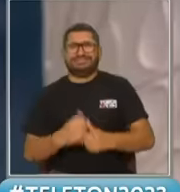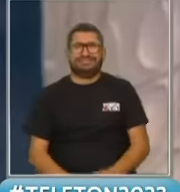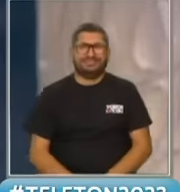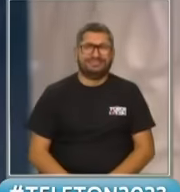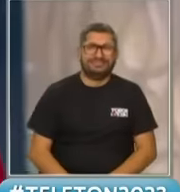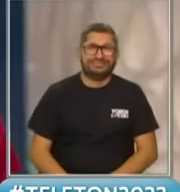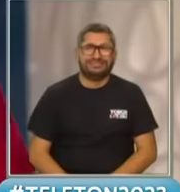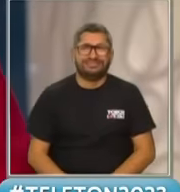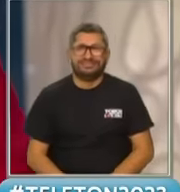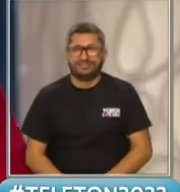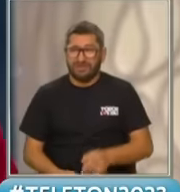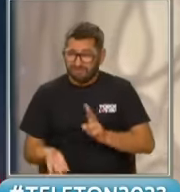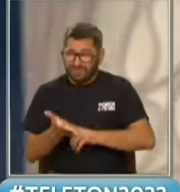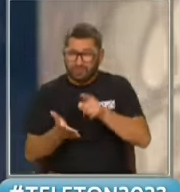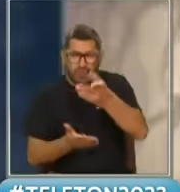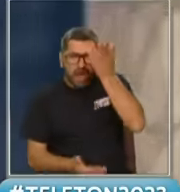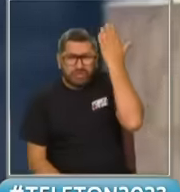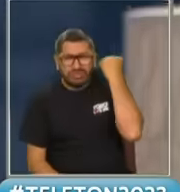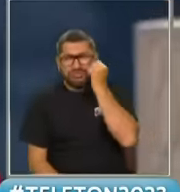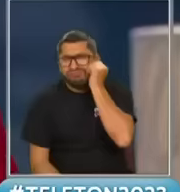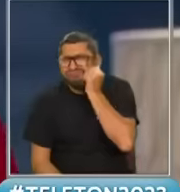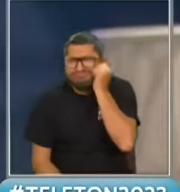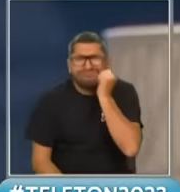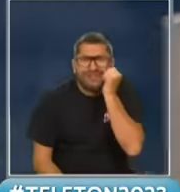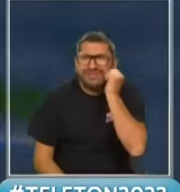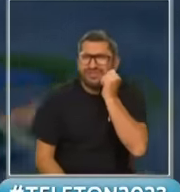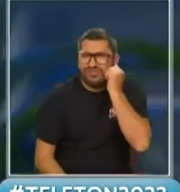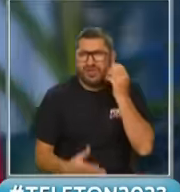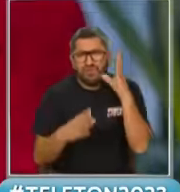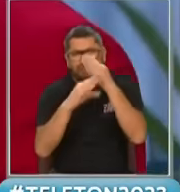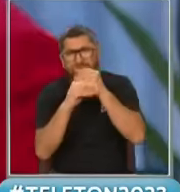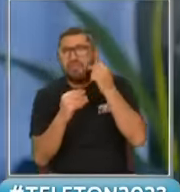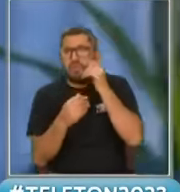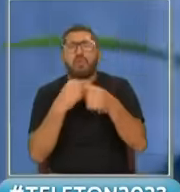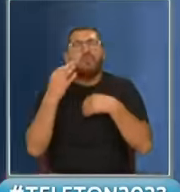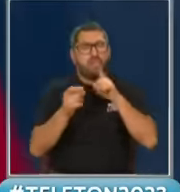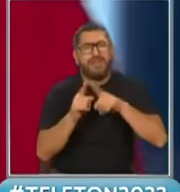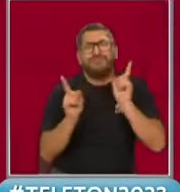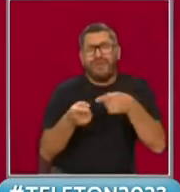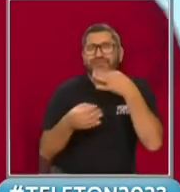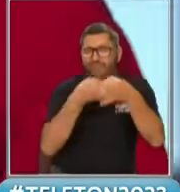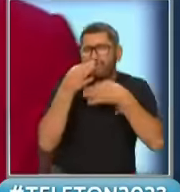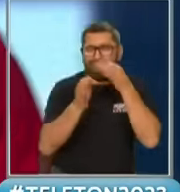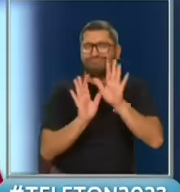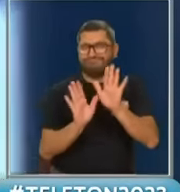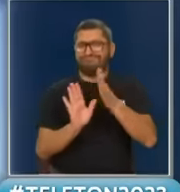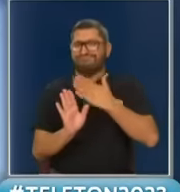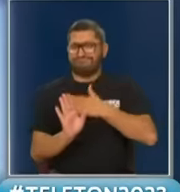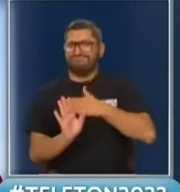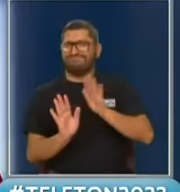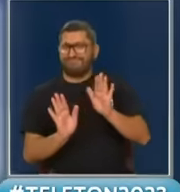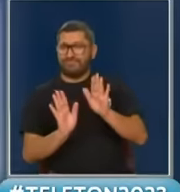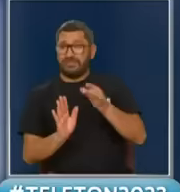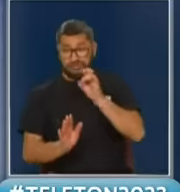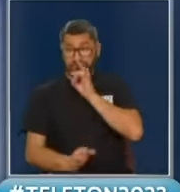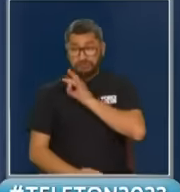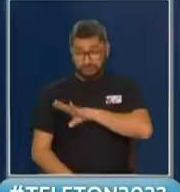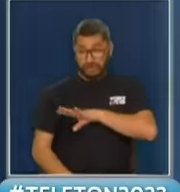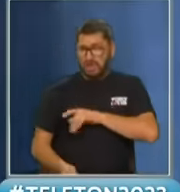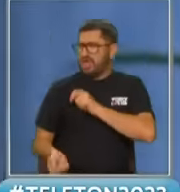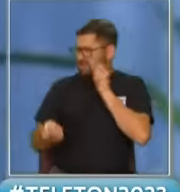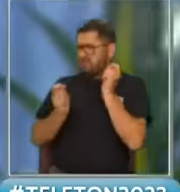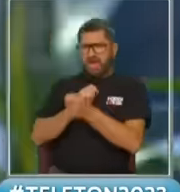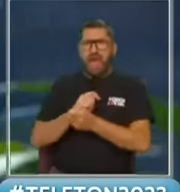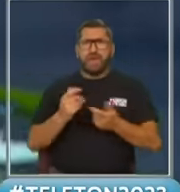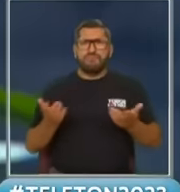En serio, tú que fuiste tan tierno aquí ya no. De ahí les voy a contar la historia esa, pero espérate. Chile ha cambiado.